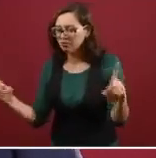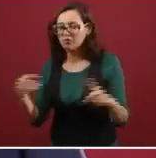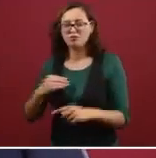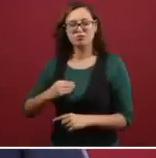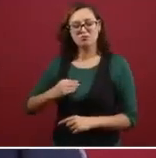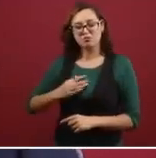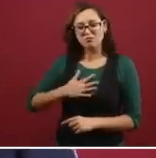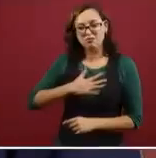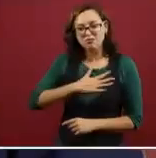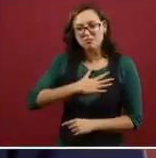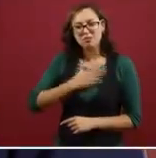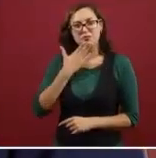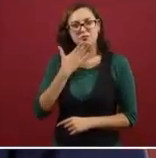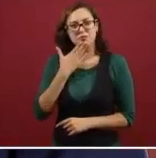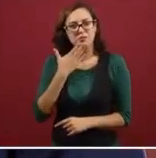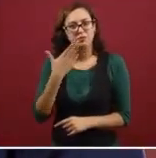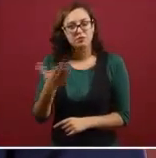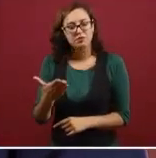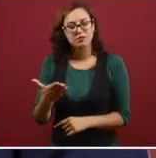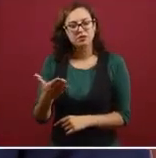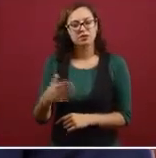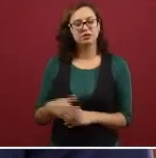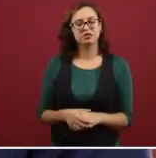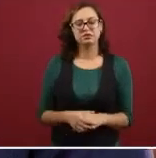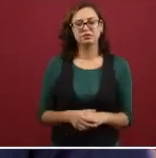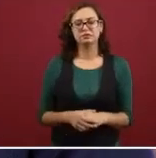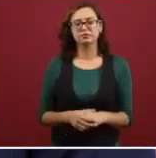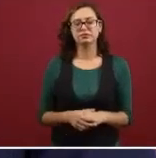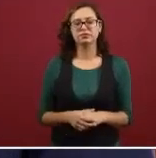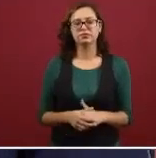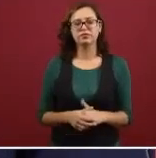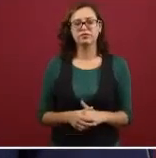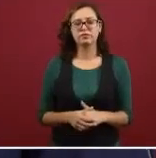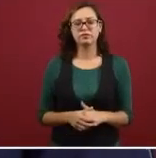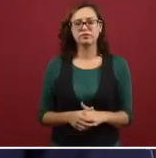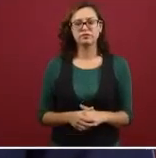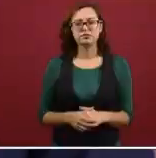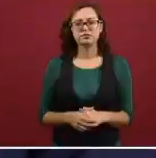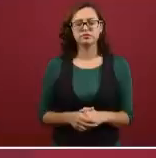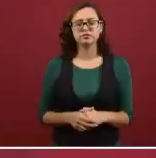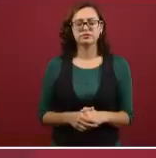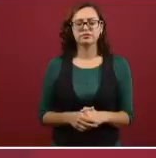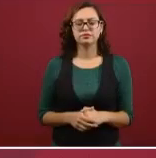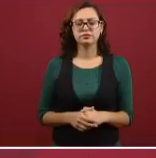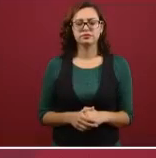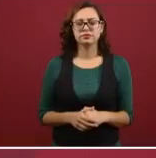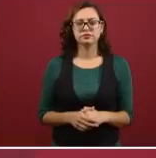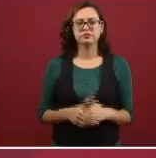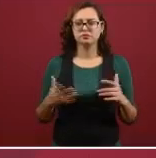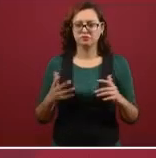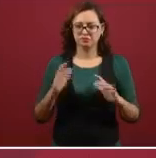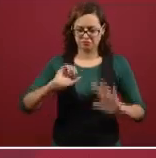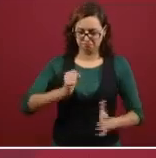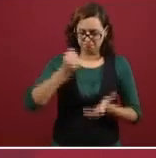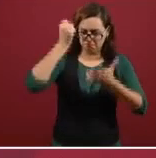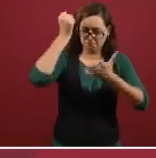partir de los ingresos que le llegan a la